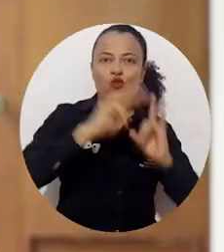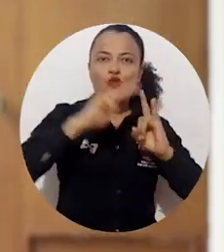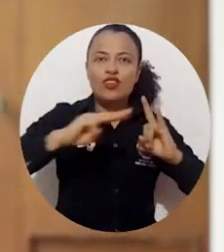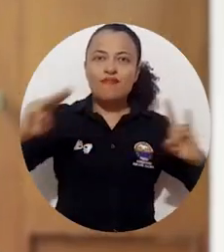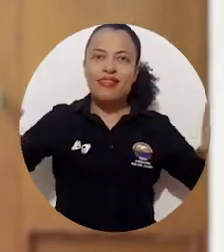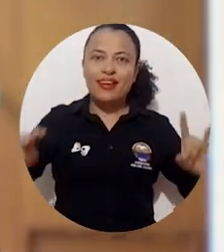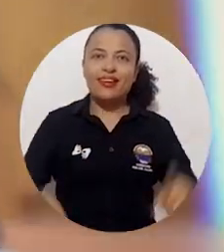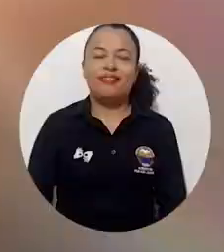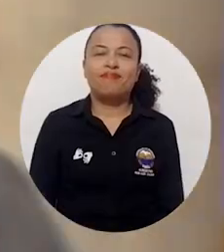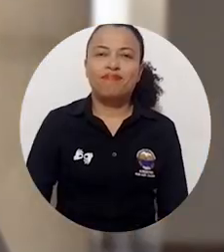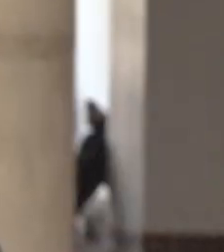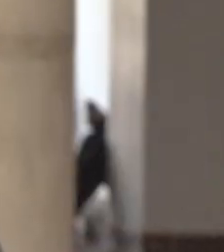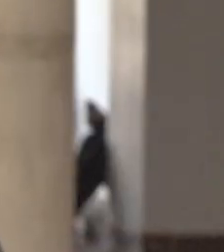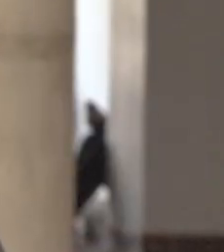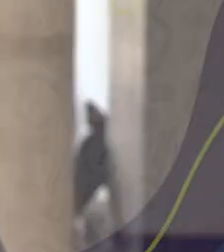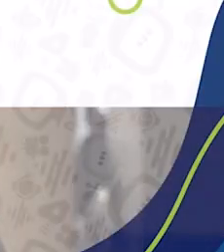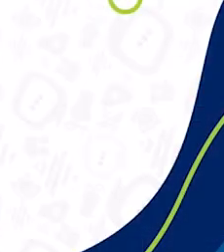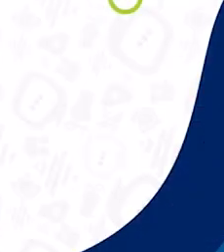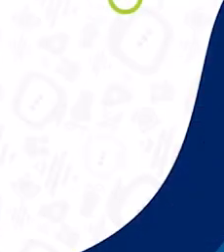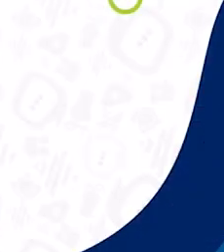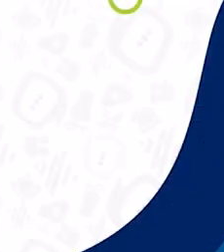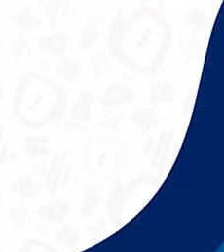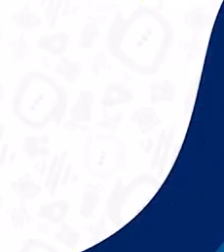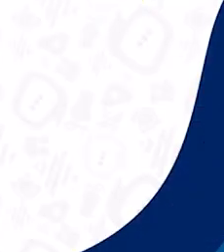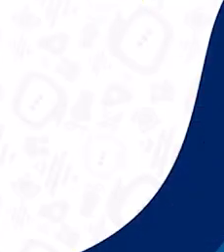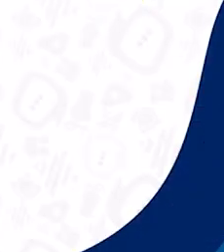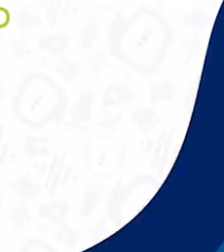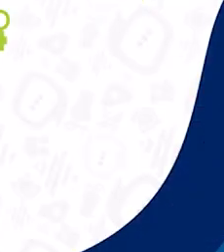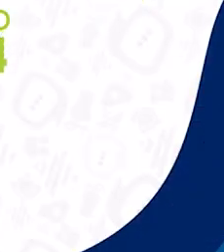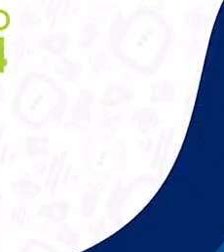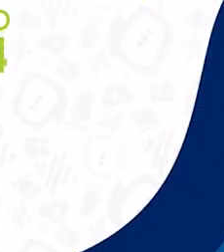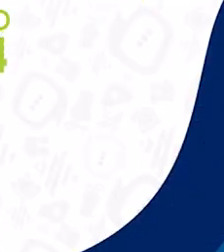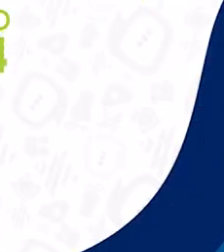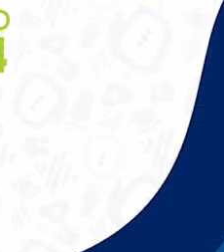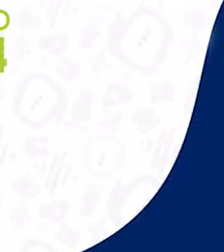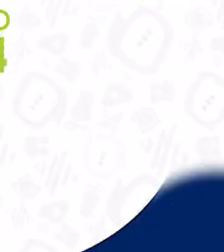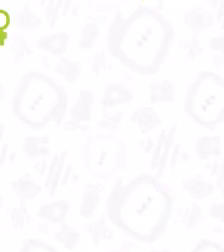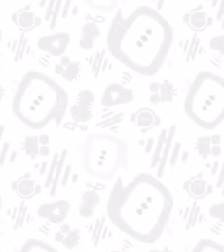valientes, de mujeres Unimagdalena. Aún más incluyente e innovadora.